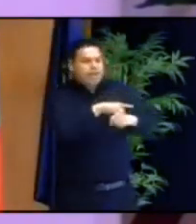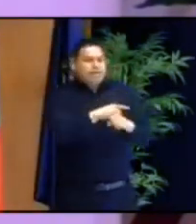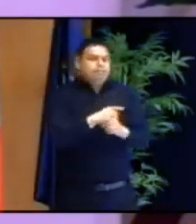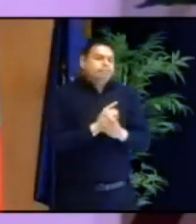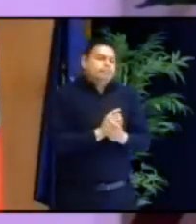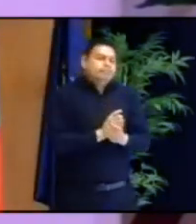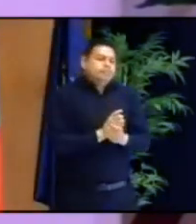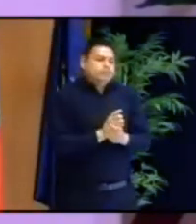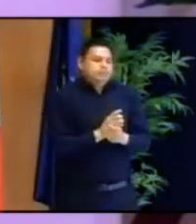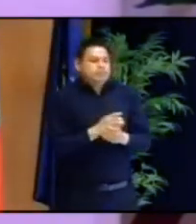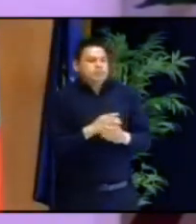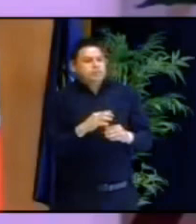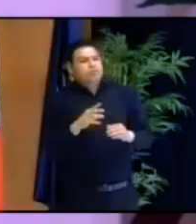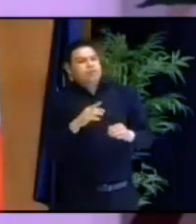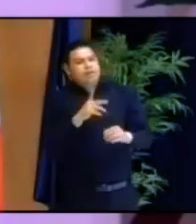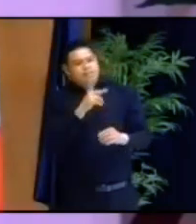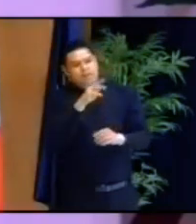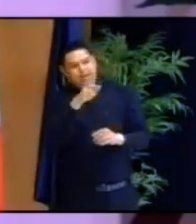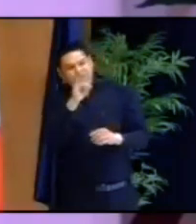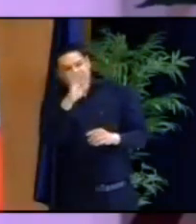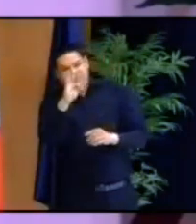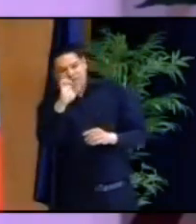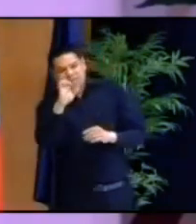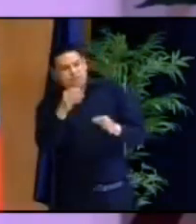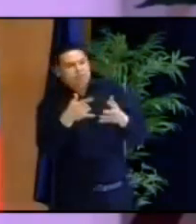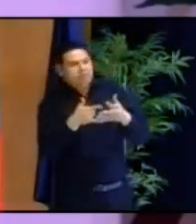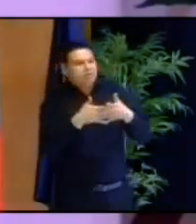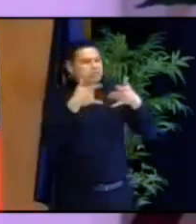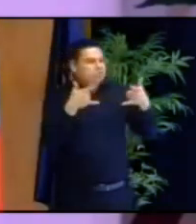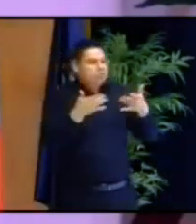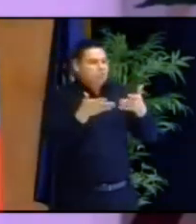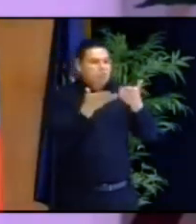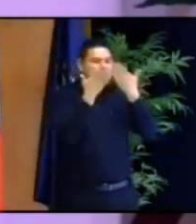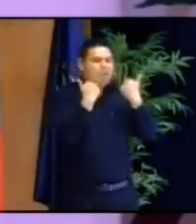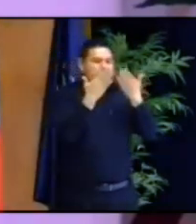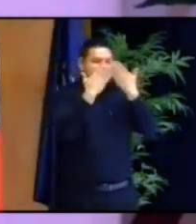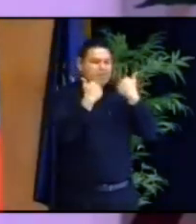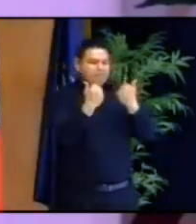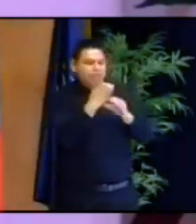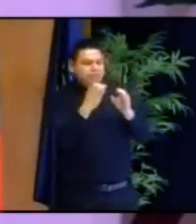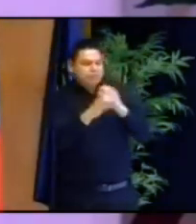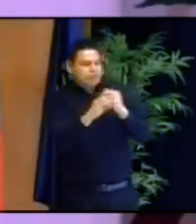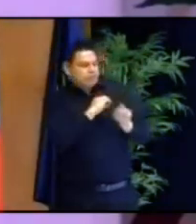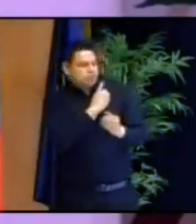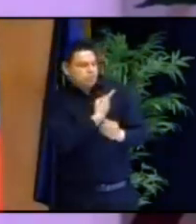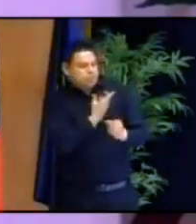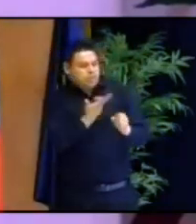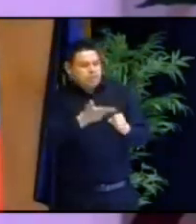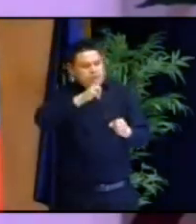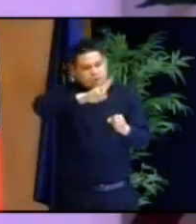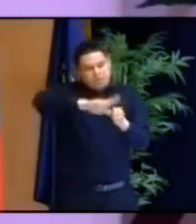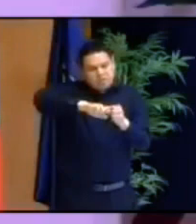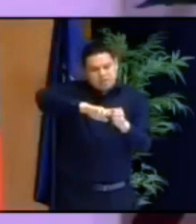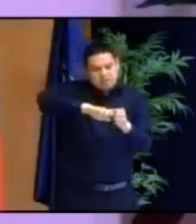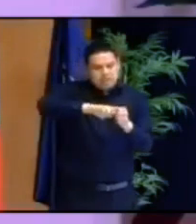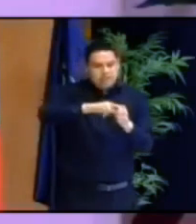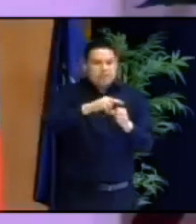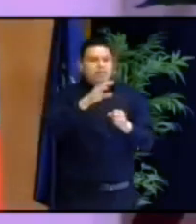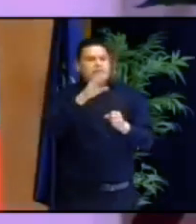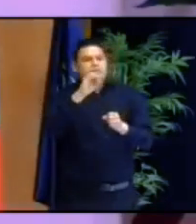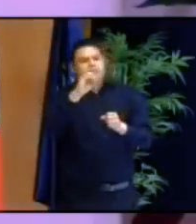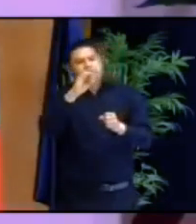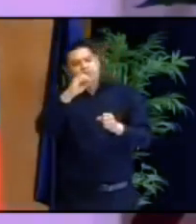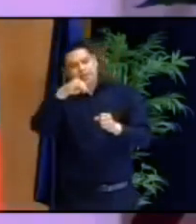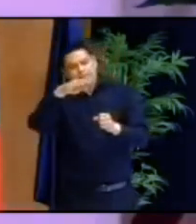periferia, donde históricamente no había habido atención a la salud. El hospital de Topilejo, el hospital de Coajimalpa